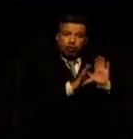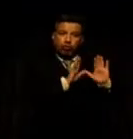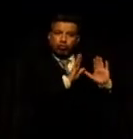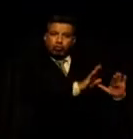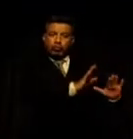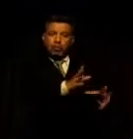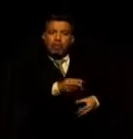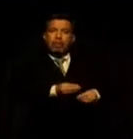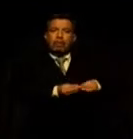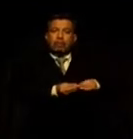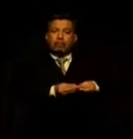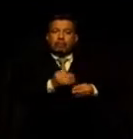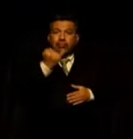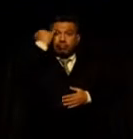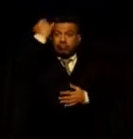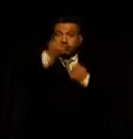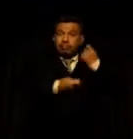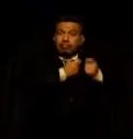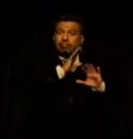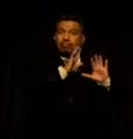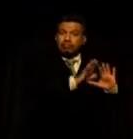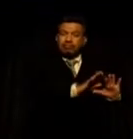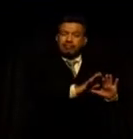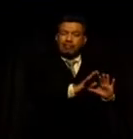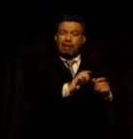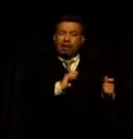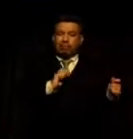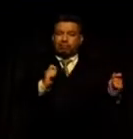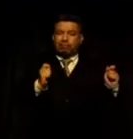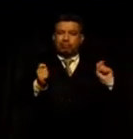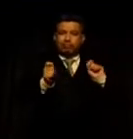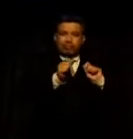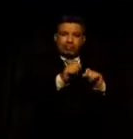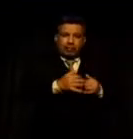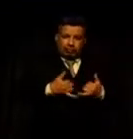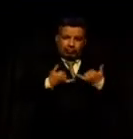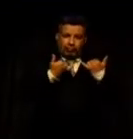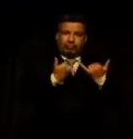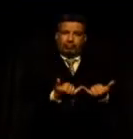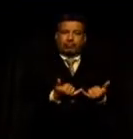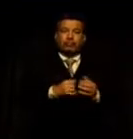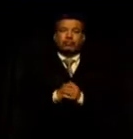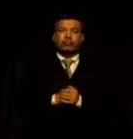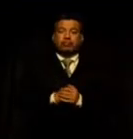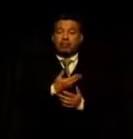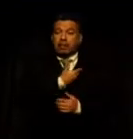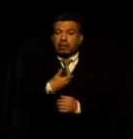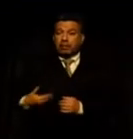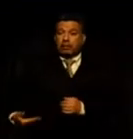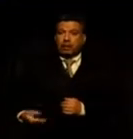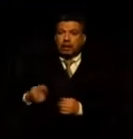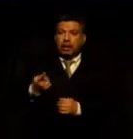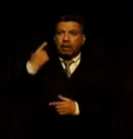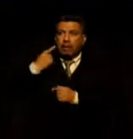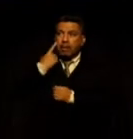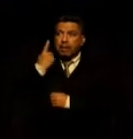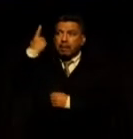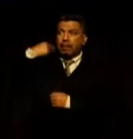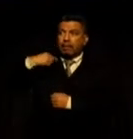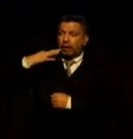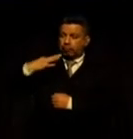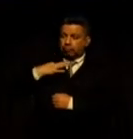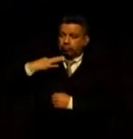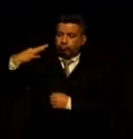pero hacer que esa idea de negocio se convierta en una realidad y presidente desde el día uno que usted me nombró como